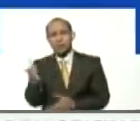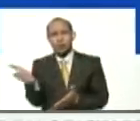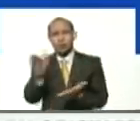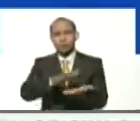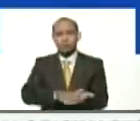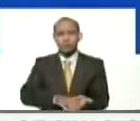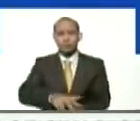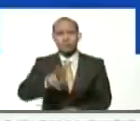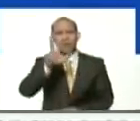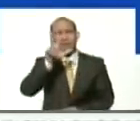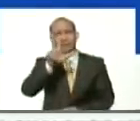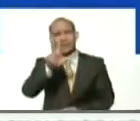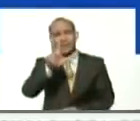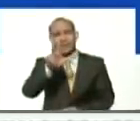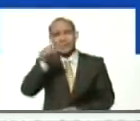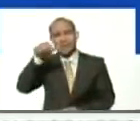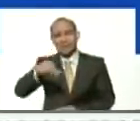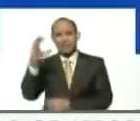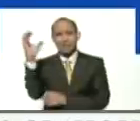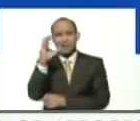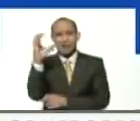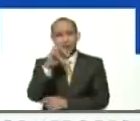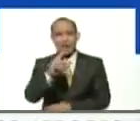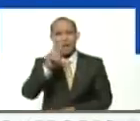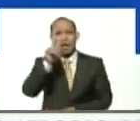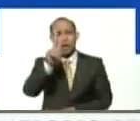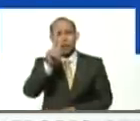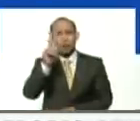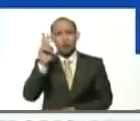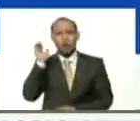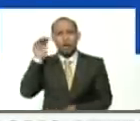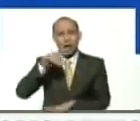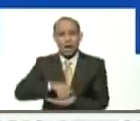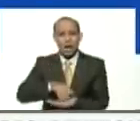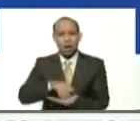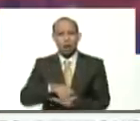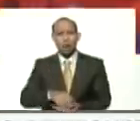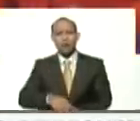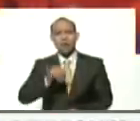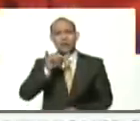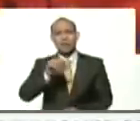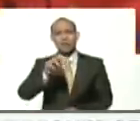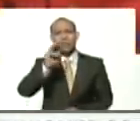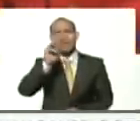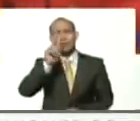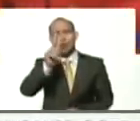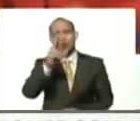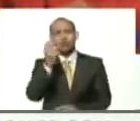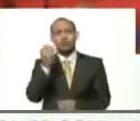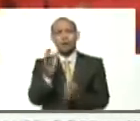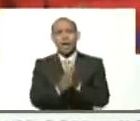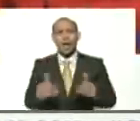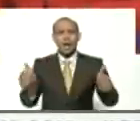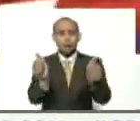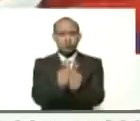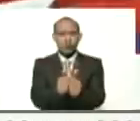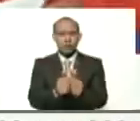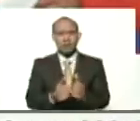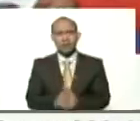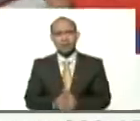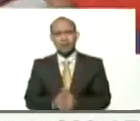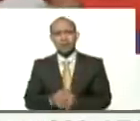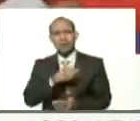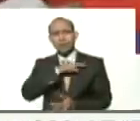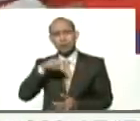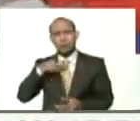ellas en el distrito capital dos en aragua y dos en el estado anzoátegui expresamos